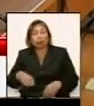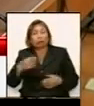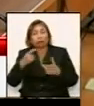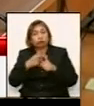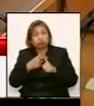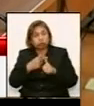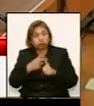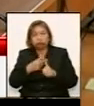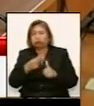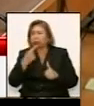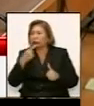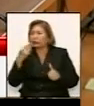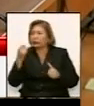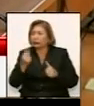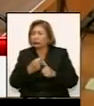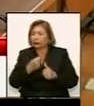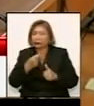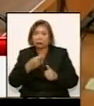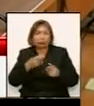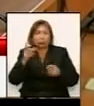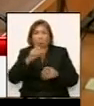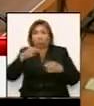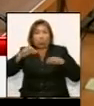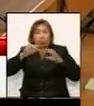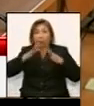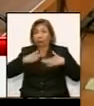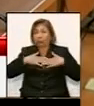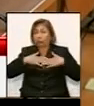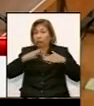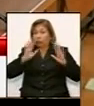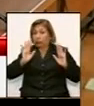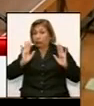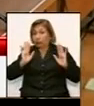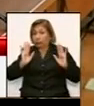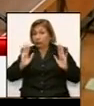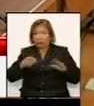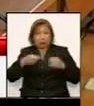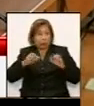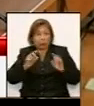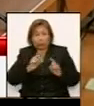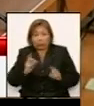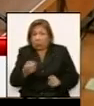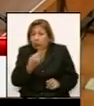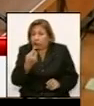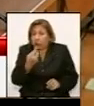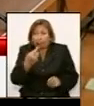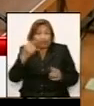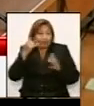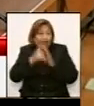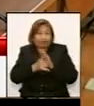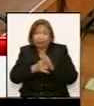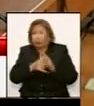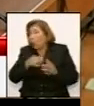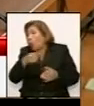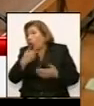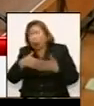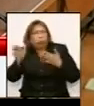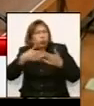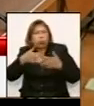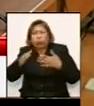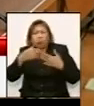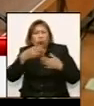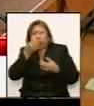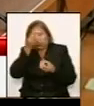o la difusión de datos personales sin consentimiento. Esto puede ser la difusión de no solo datos íntimos, sino cualquier dato, cualquier